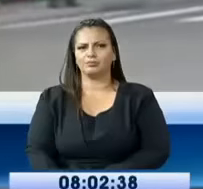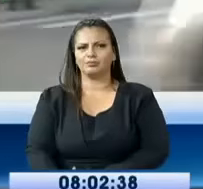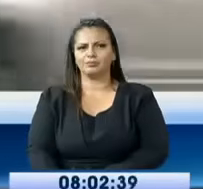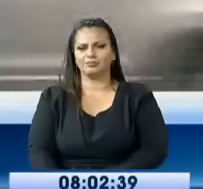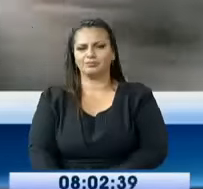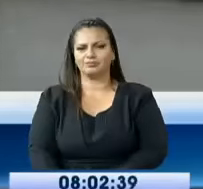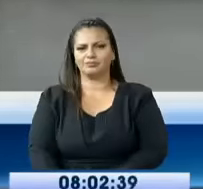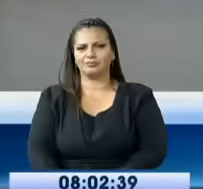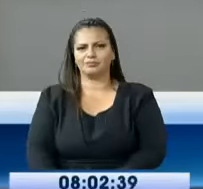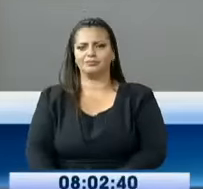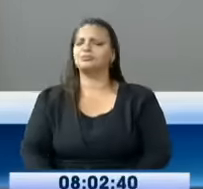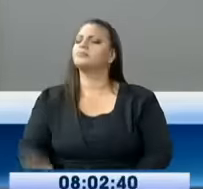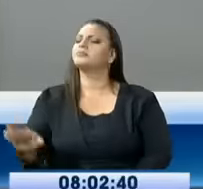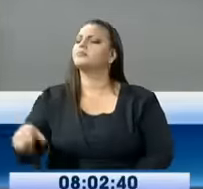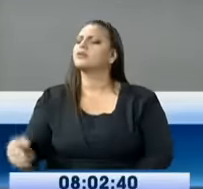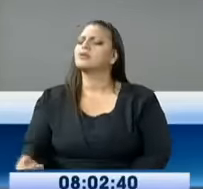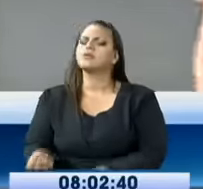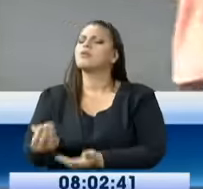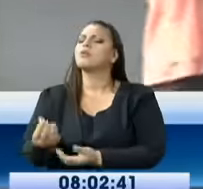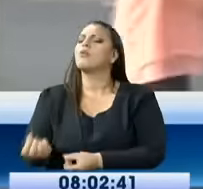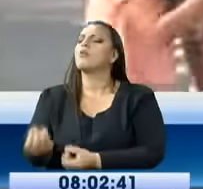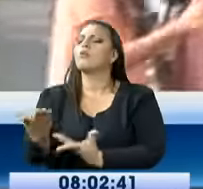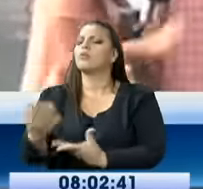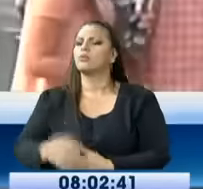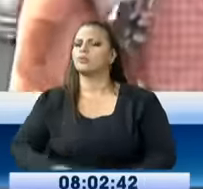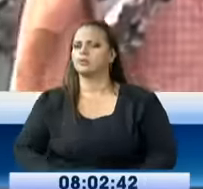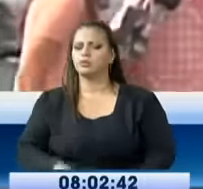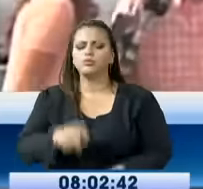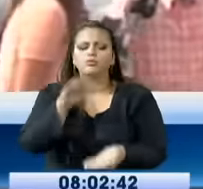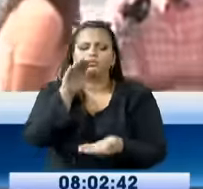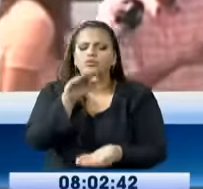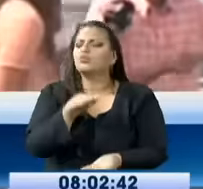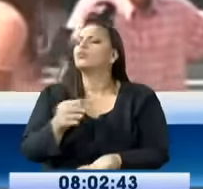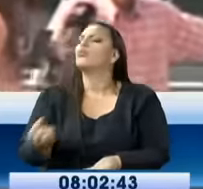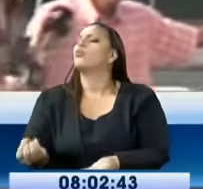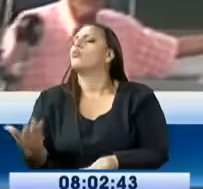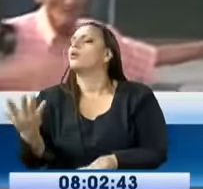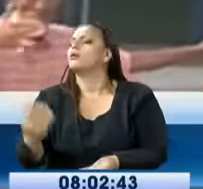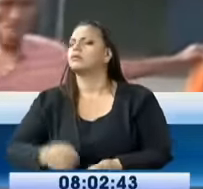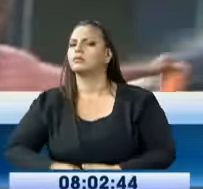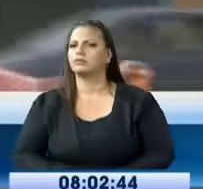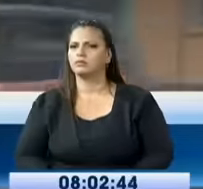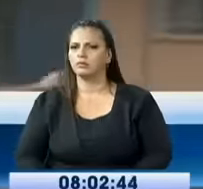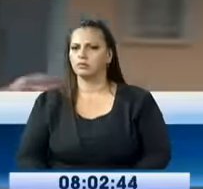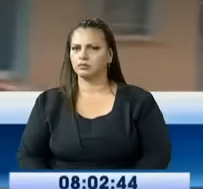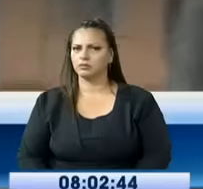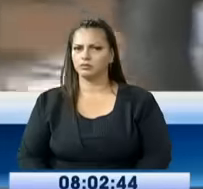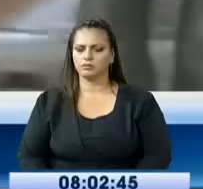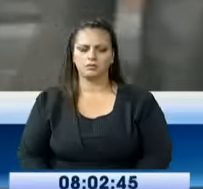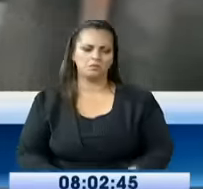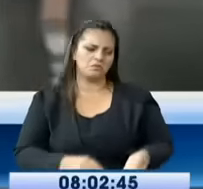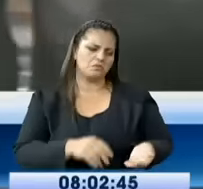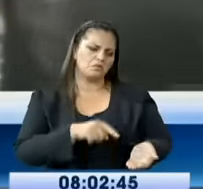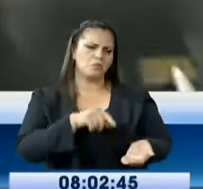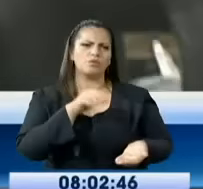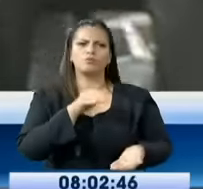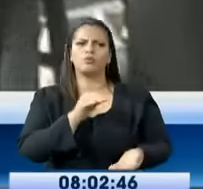Son unos monigotes pequeños. ¿Cuál es el precio de ellos? ¿De cuál? De los más pequeñitos. No, ¿Ese es el local de al lado?